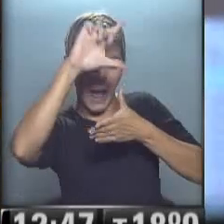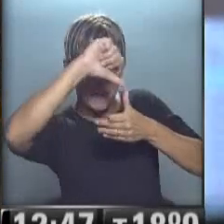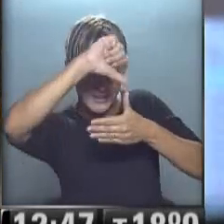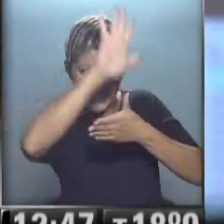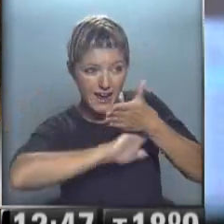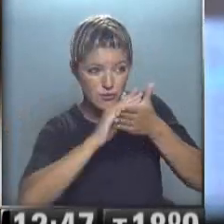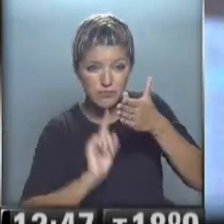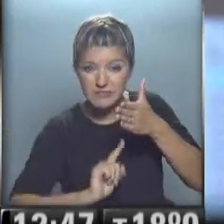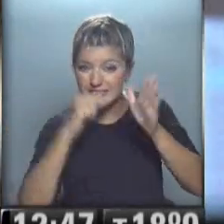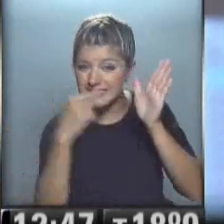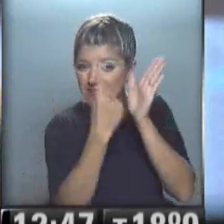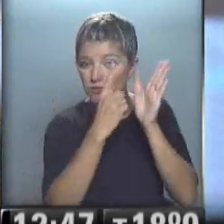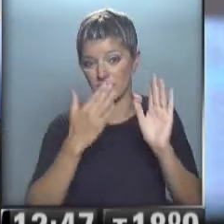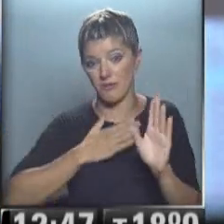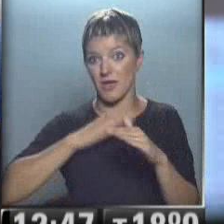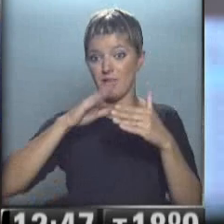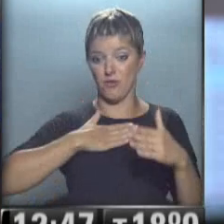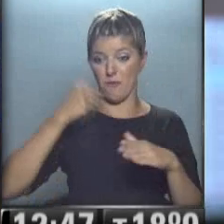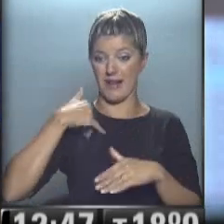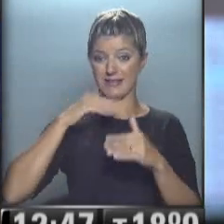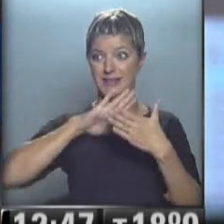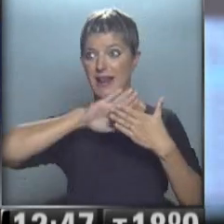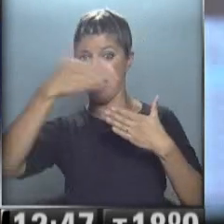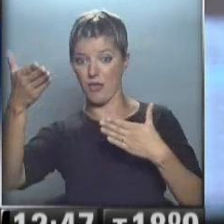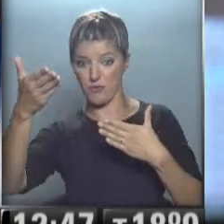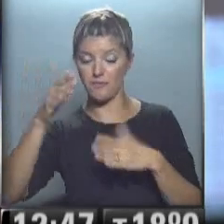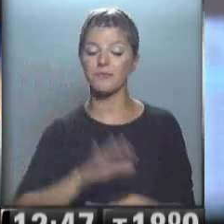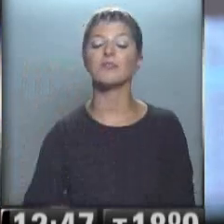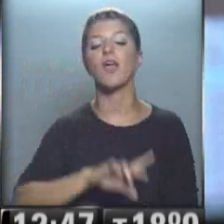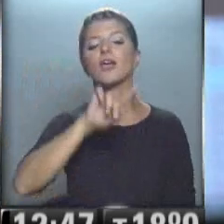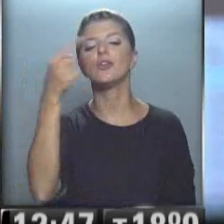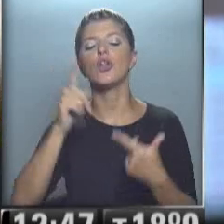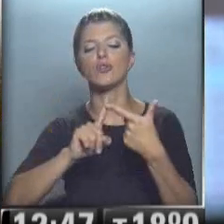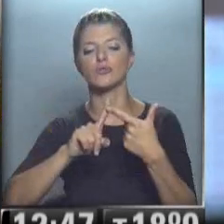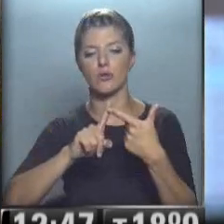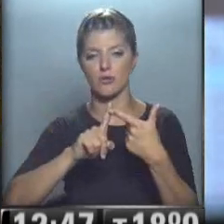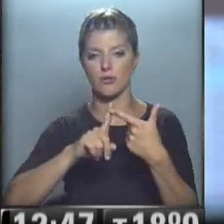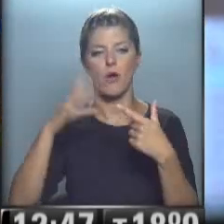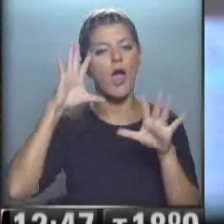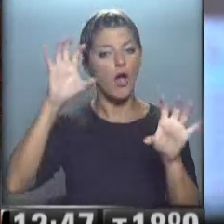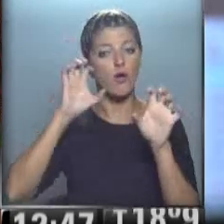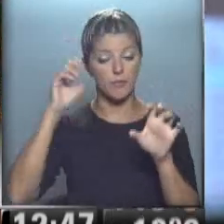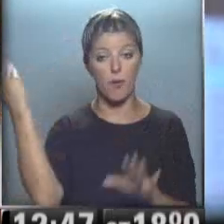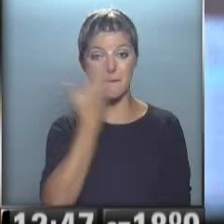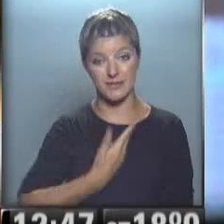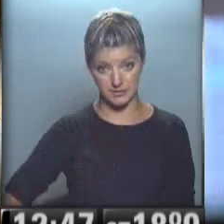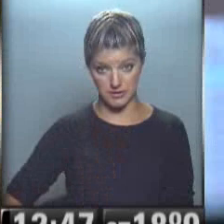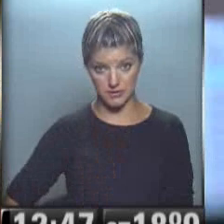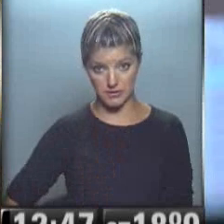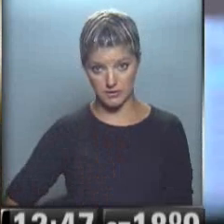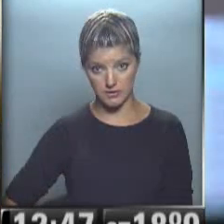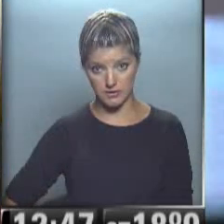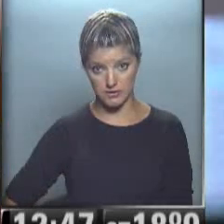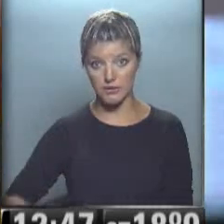nuestro vecino y el otro punto importante que dijo Roberta jacobson eh Porque recordemos que maduro presentó la posibilidad de